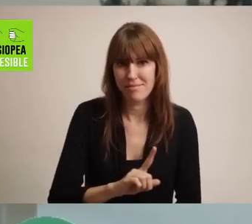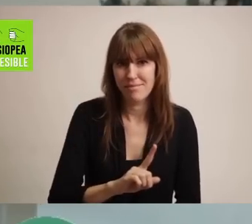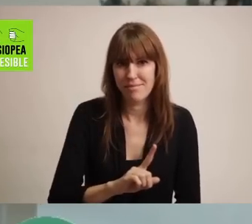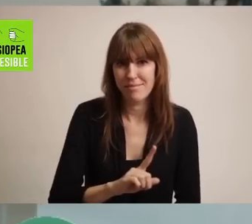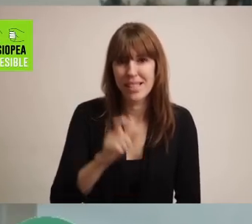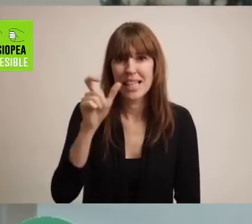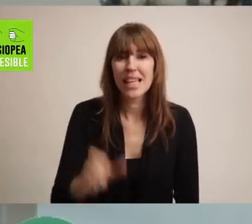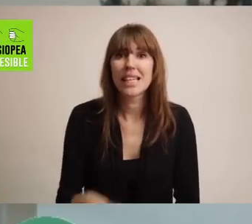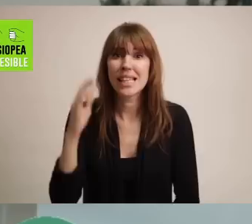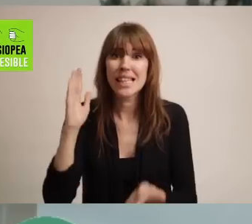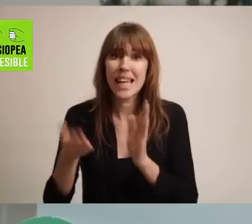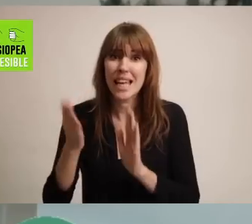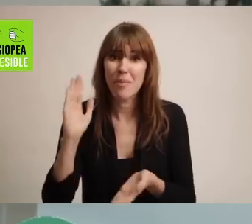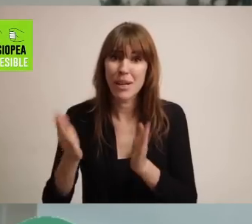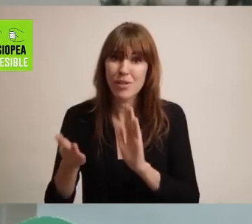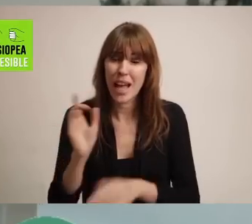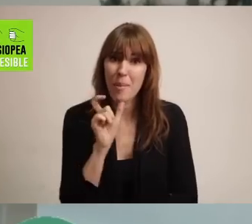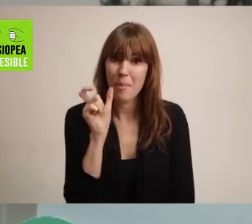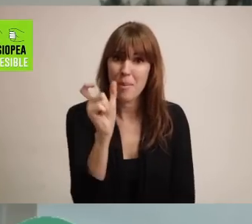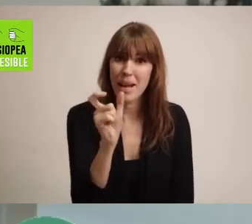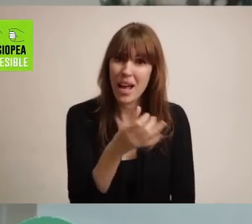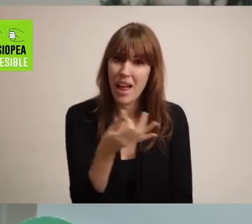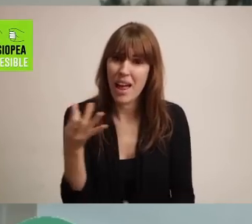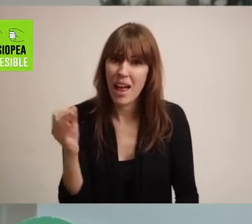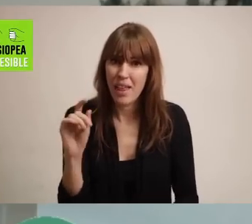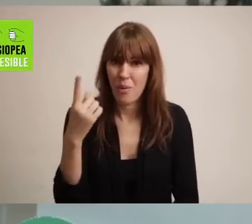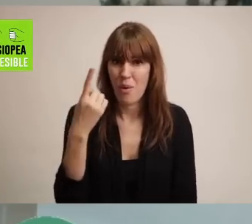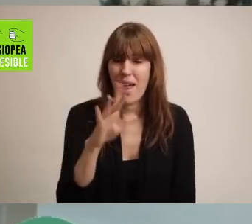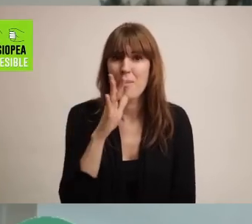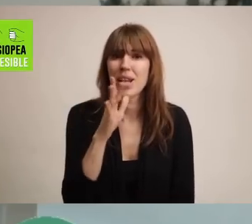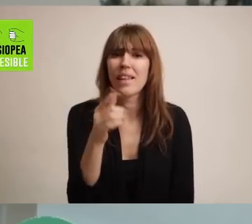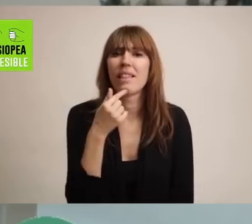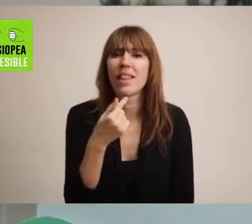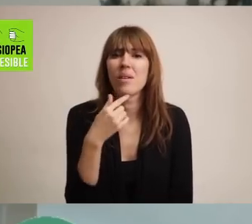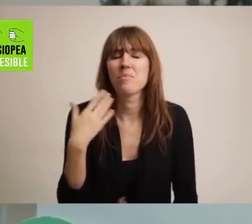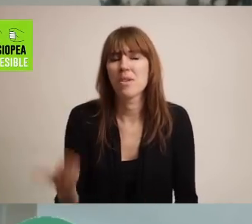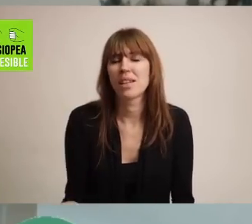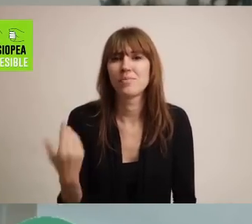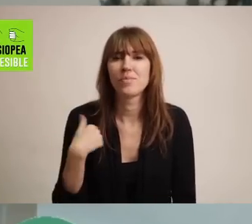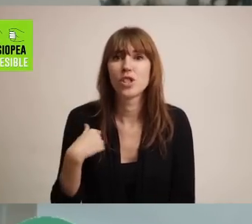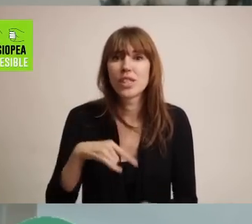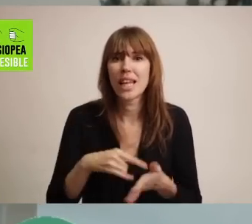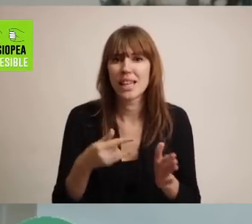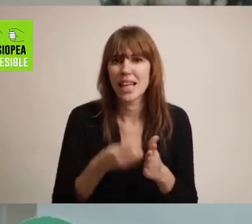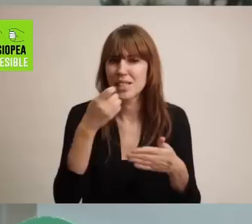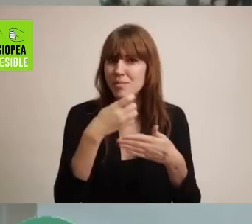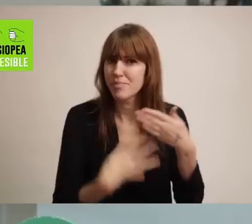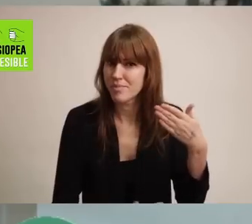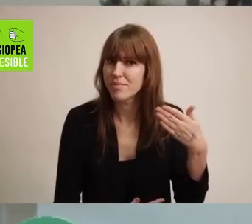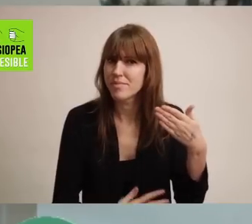Ser terapeuta sería una palabra más adecuada quizás, más que nada porque lo único que dice es que, bueno, yo soy una serie de técnicas que te